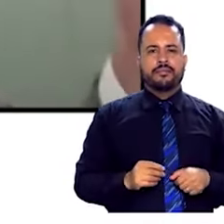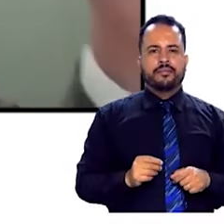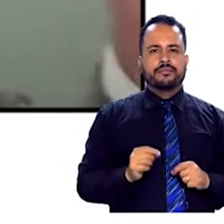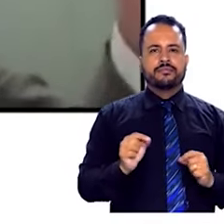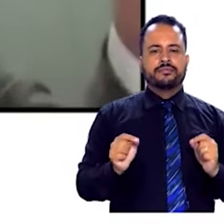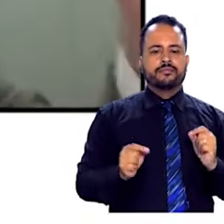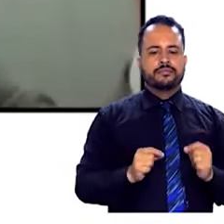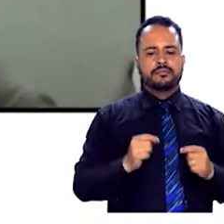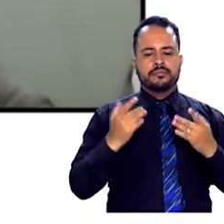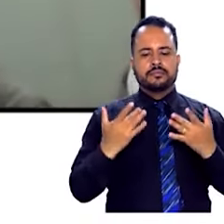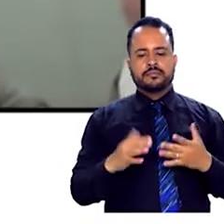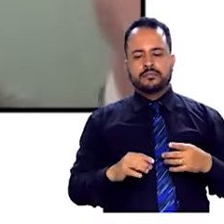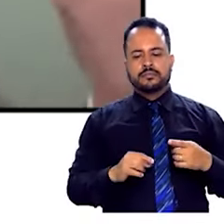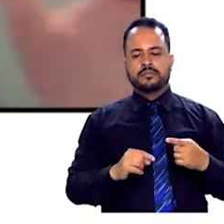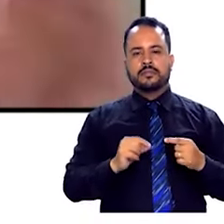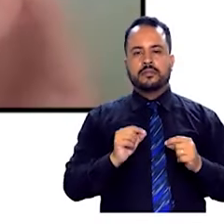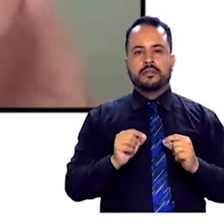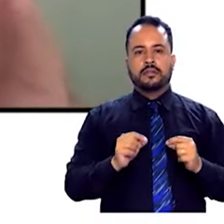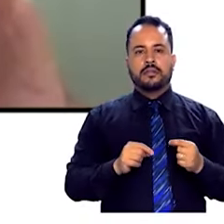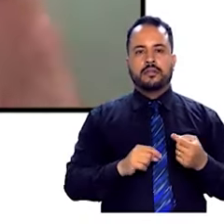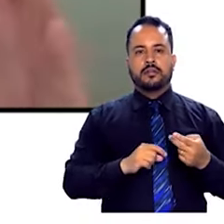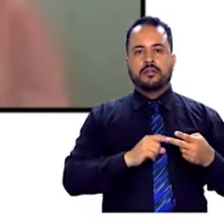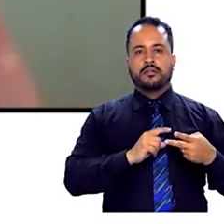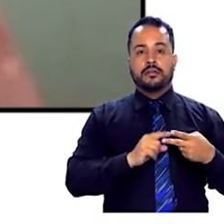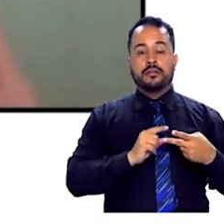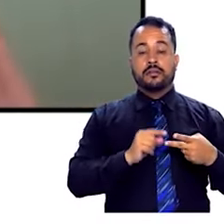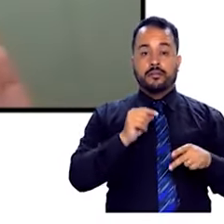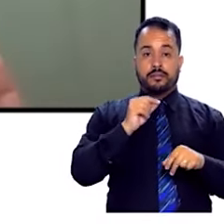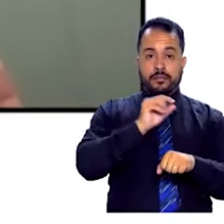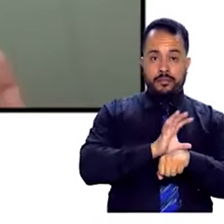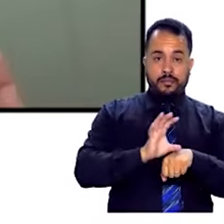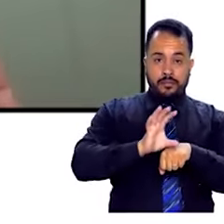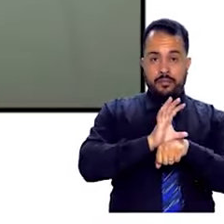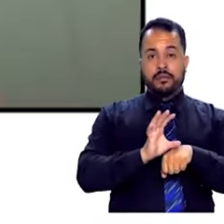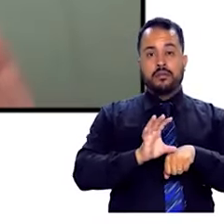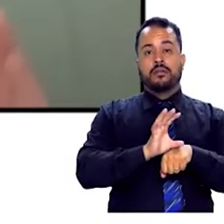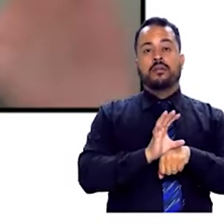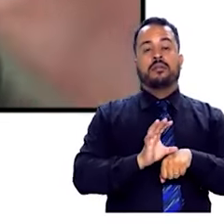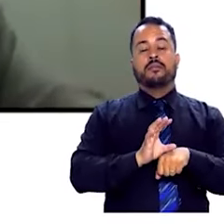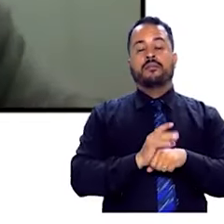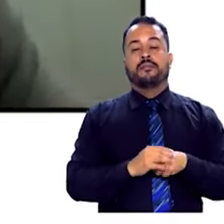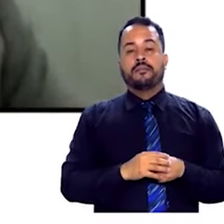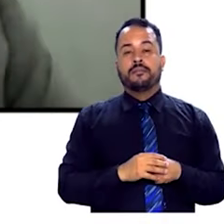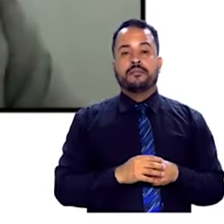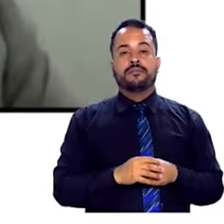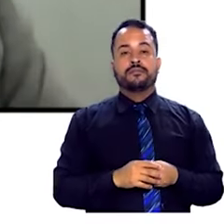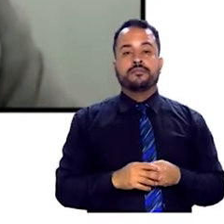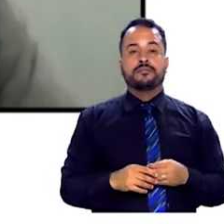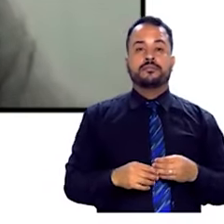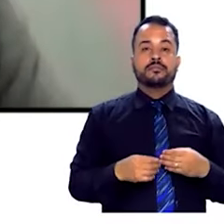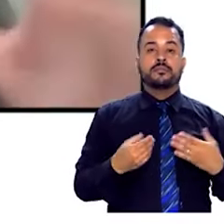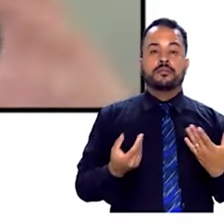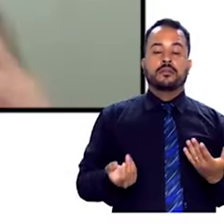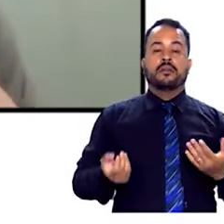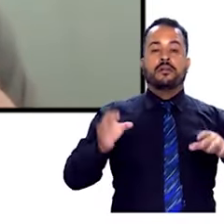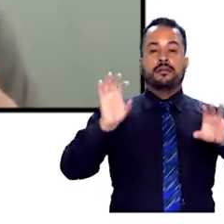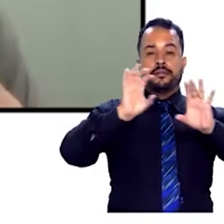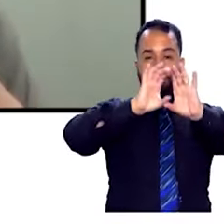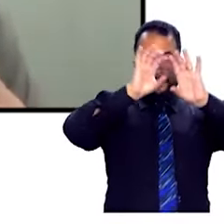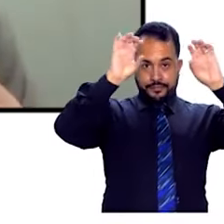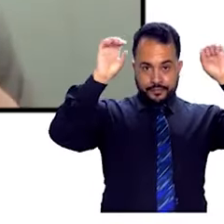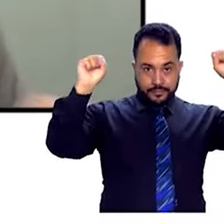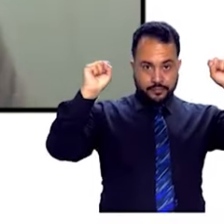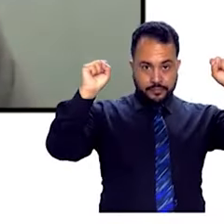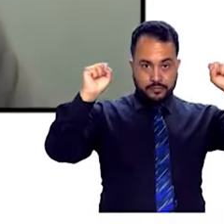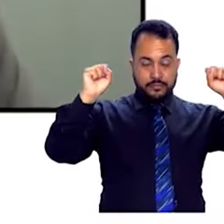hasta aquí estas dos manifestes históricamente le dieron la corte la posibilidad de abrir SUS puertas estaban